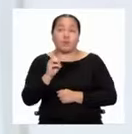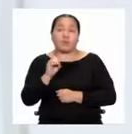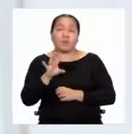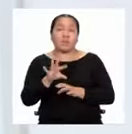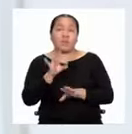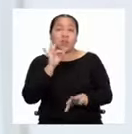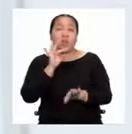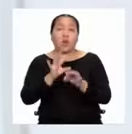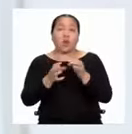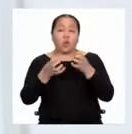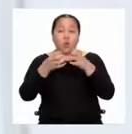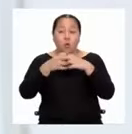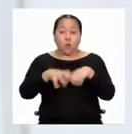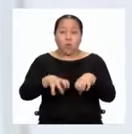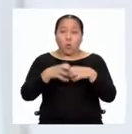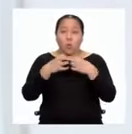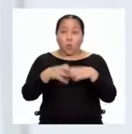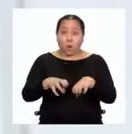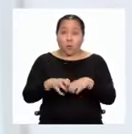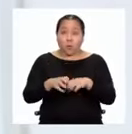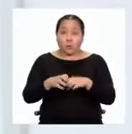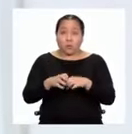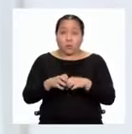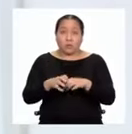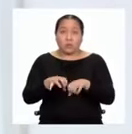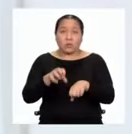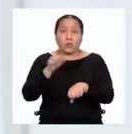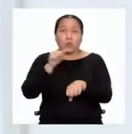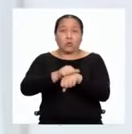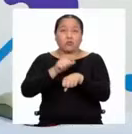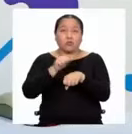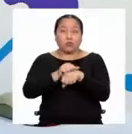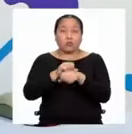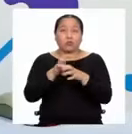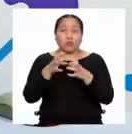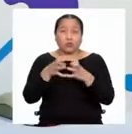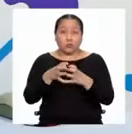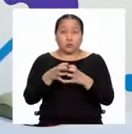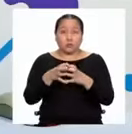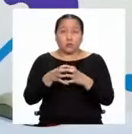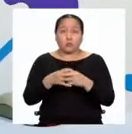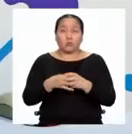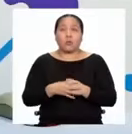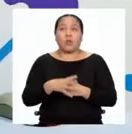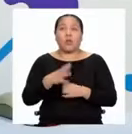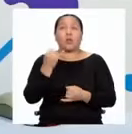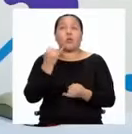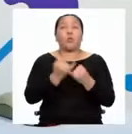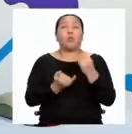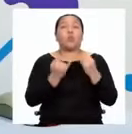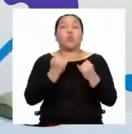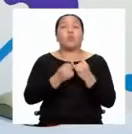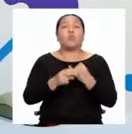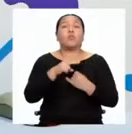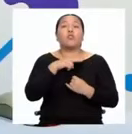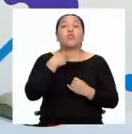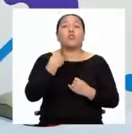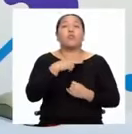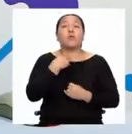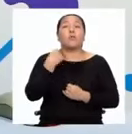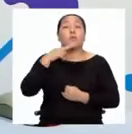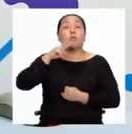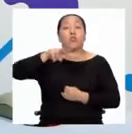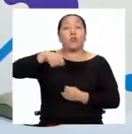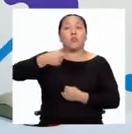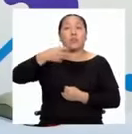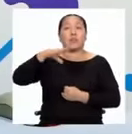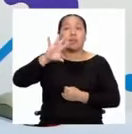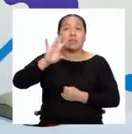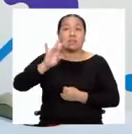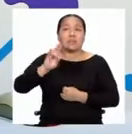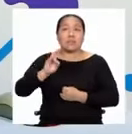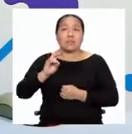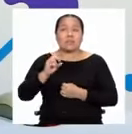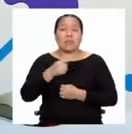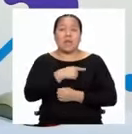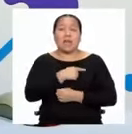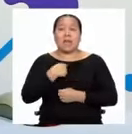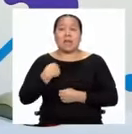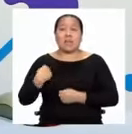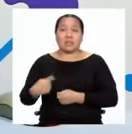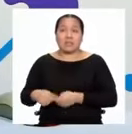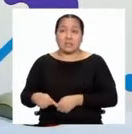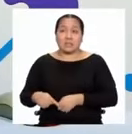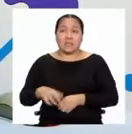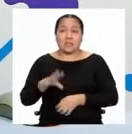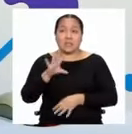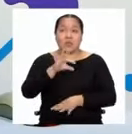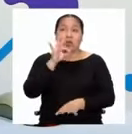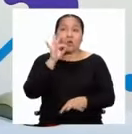de dinosaurio en distintas partes del mundo. El último gran hallazgo se dio en noviembre del 2017 en China, donde se